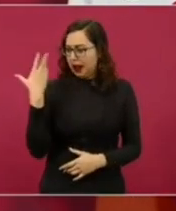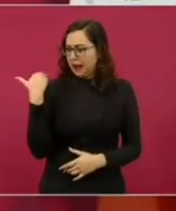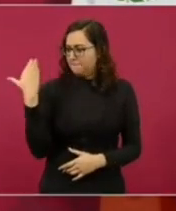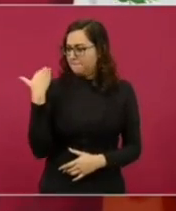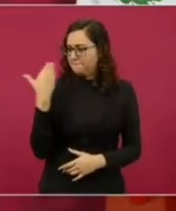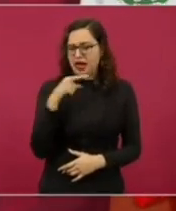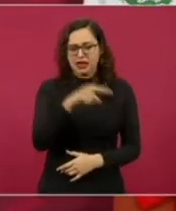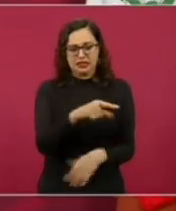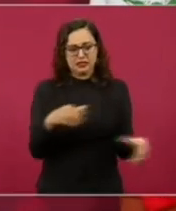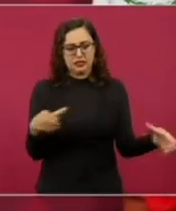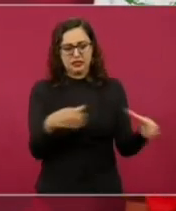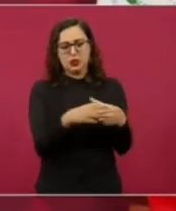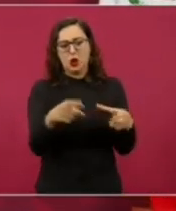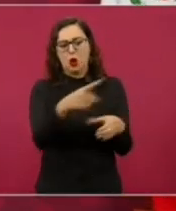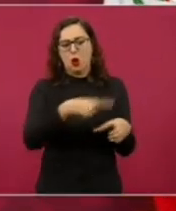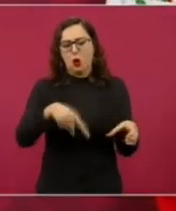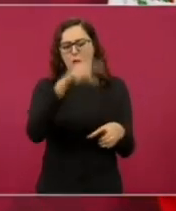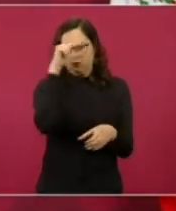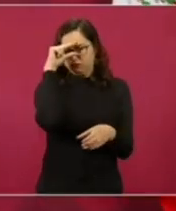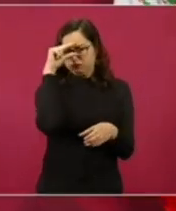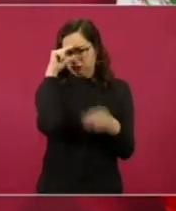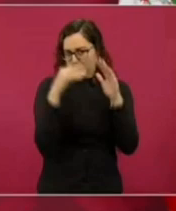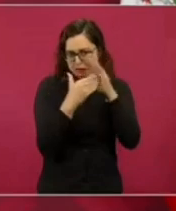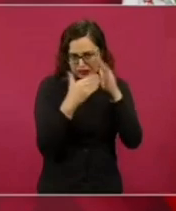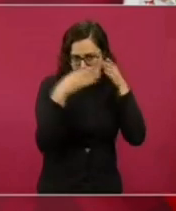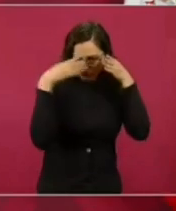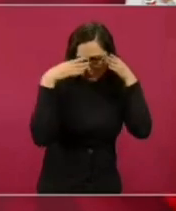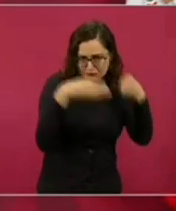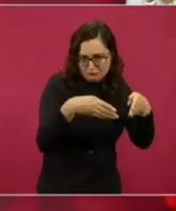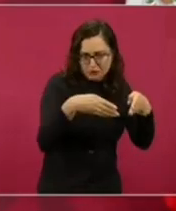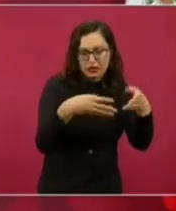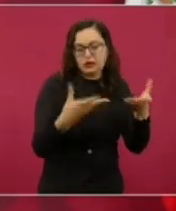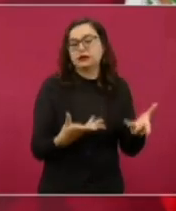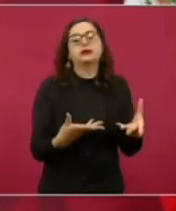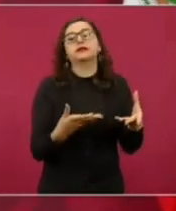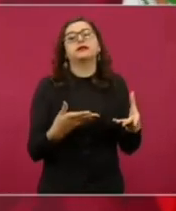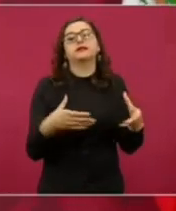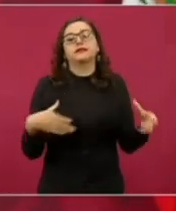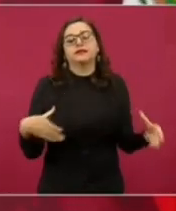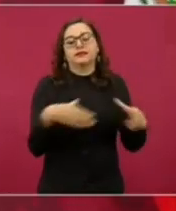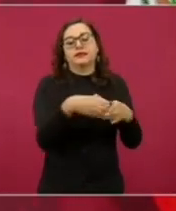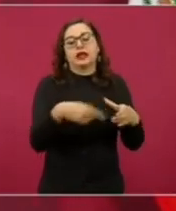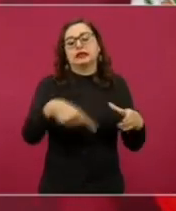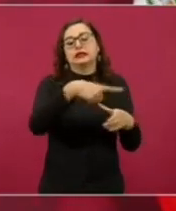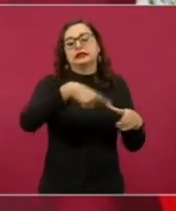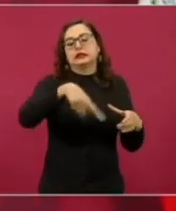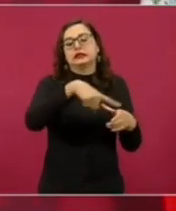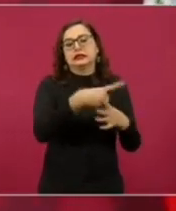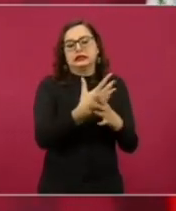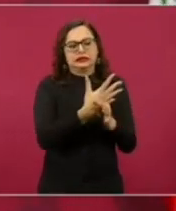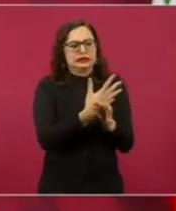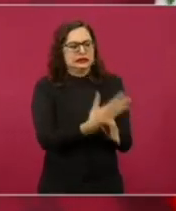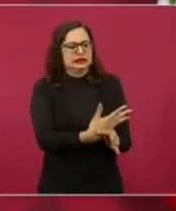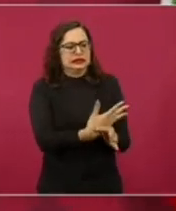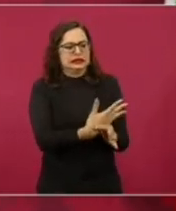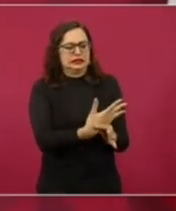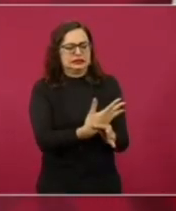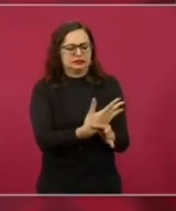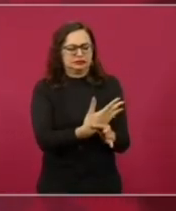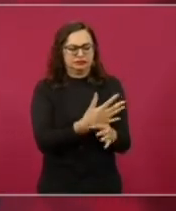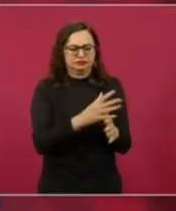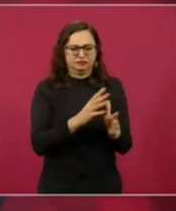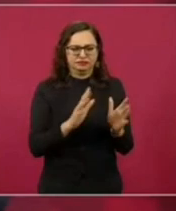neoliberal o neoporfirista de que le parecía, no sé, que hubo un cambio de